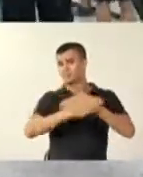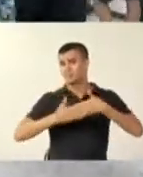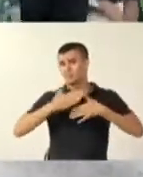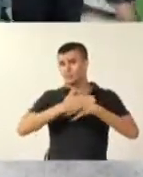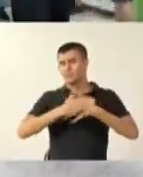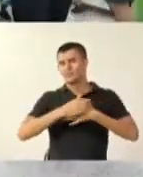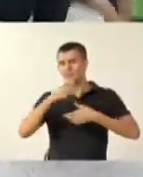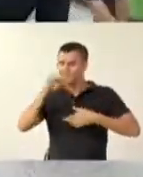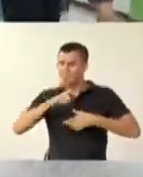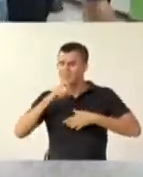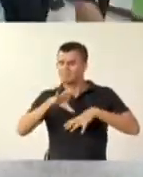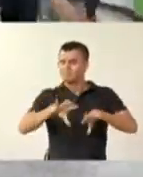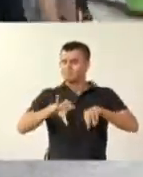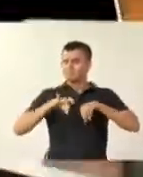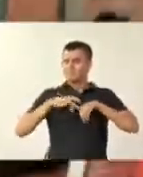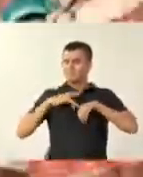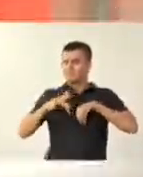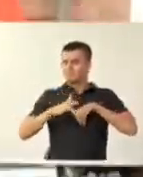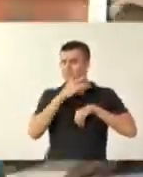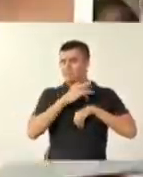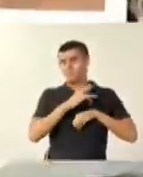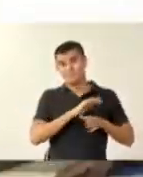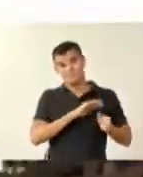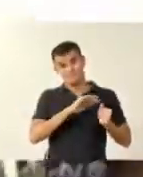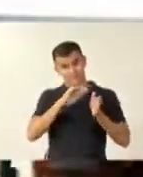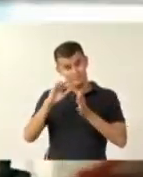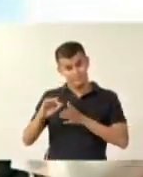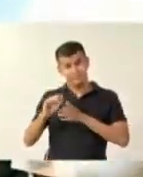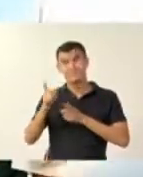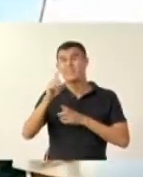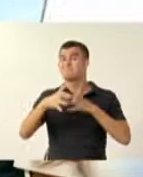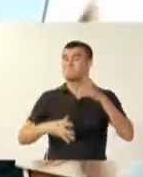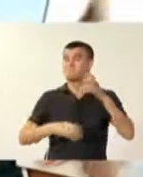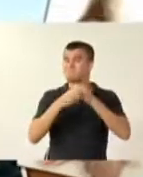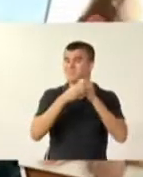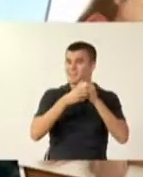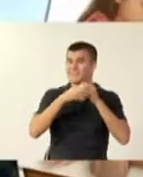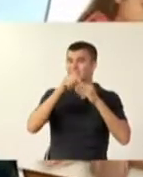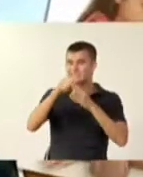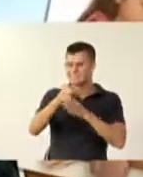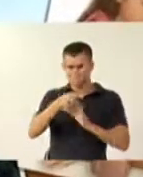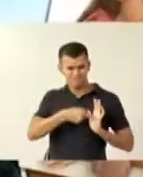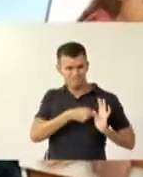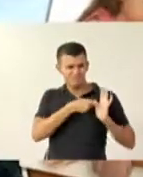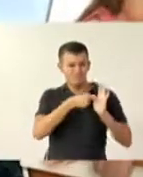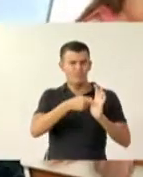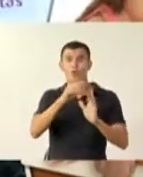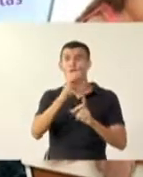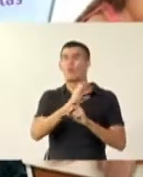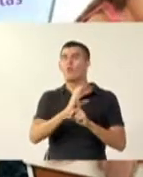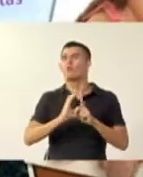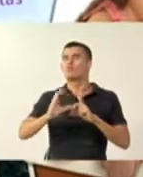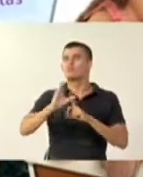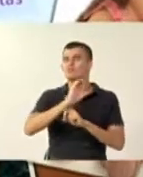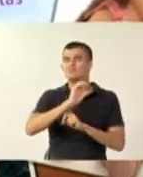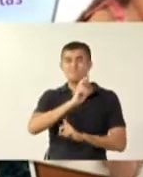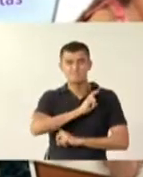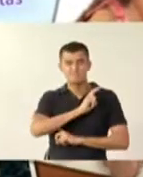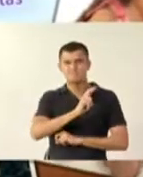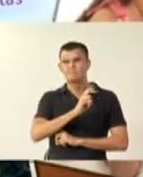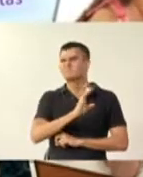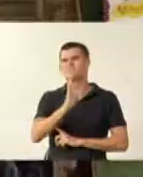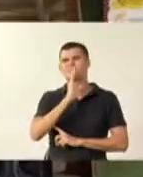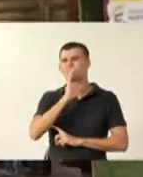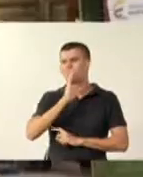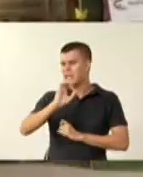poder practicarla o para poder ejecutarla. Otro hecho significativo que ha contribuido para exponer la cultura vallecaucana es el apoyo que